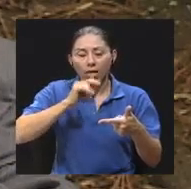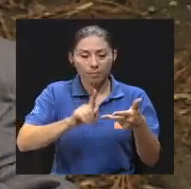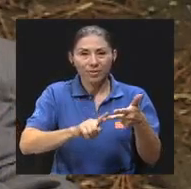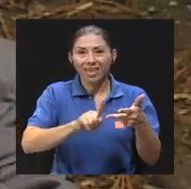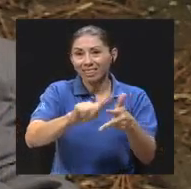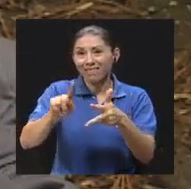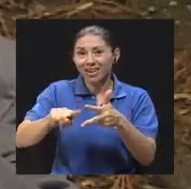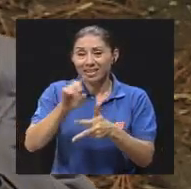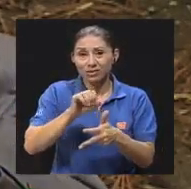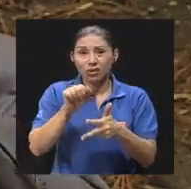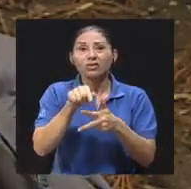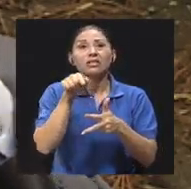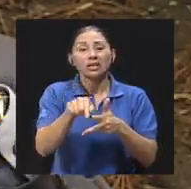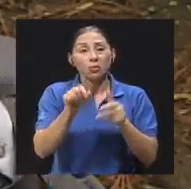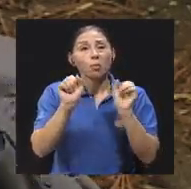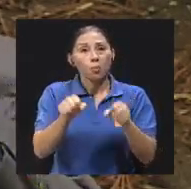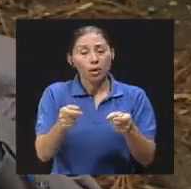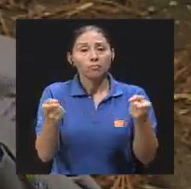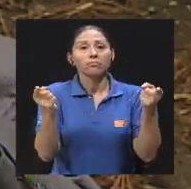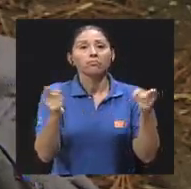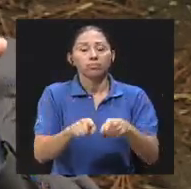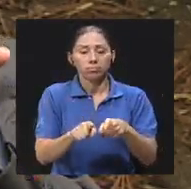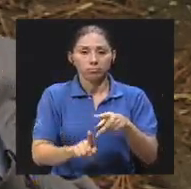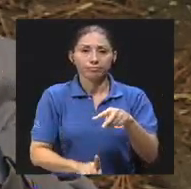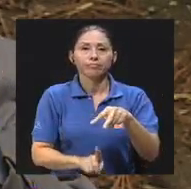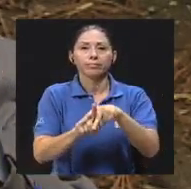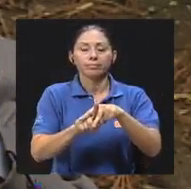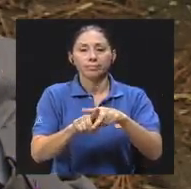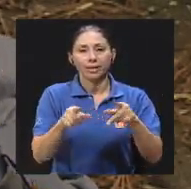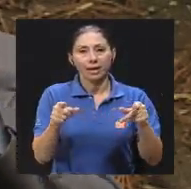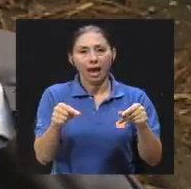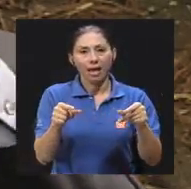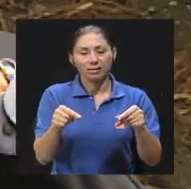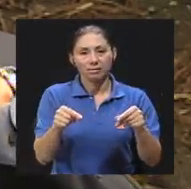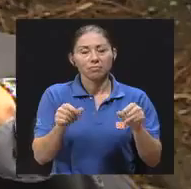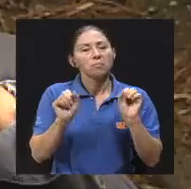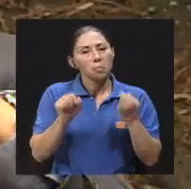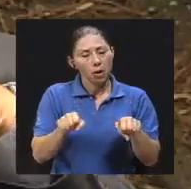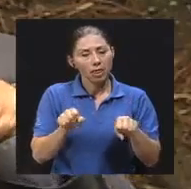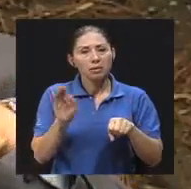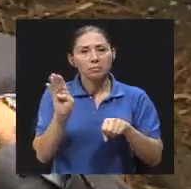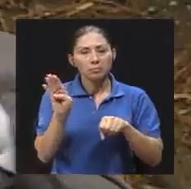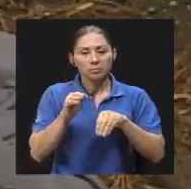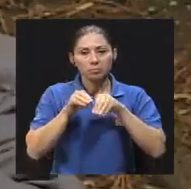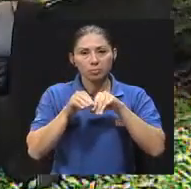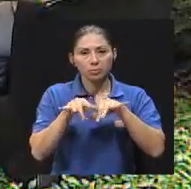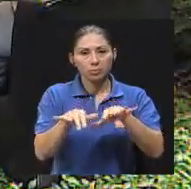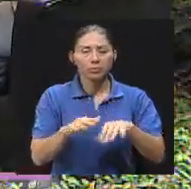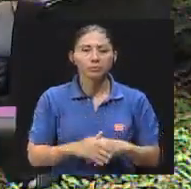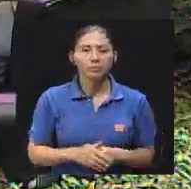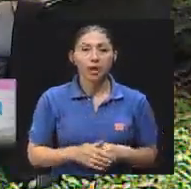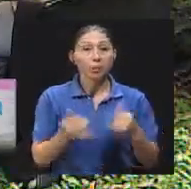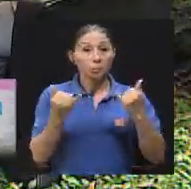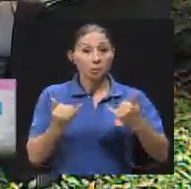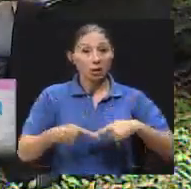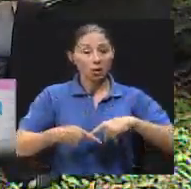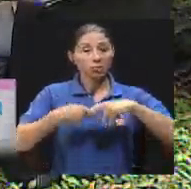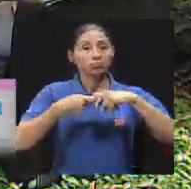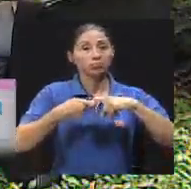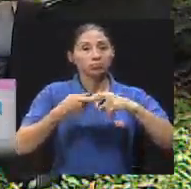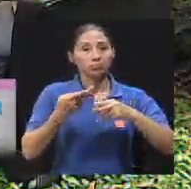muchos irritantes también favorecen un ambiente para que la bacteria también pueda ir haciendo su daño. Vamos a hacer una